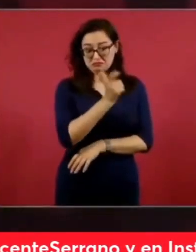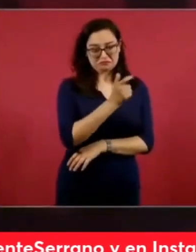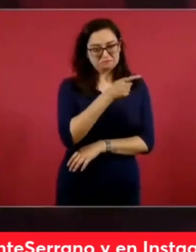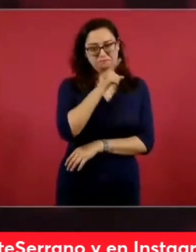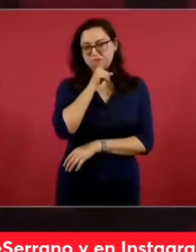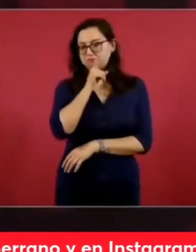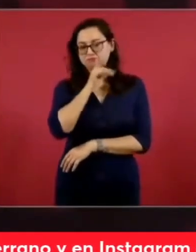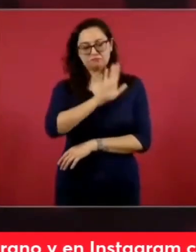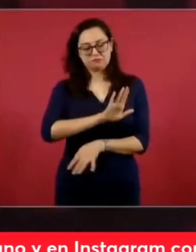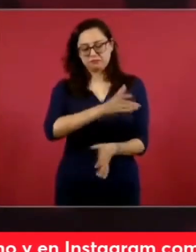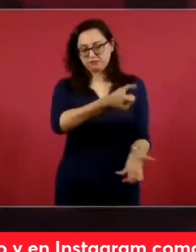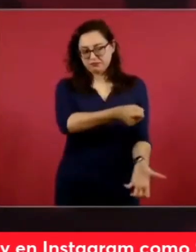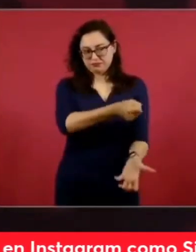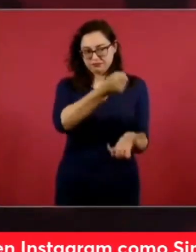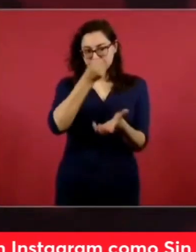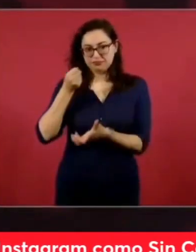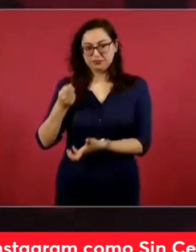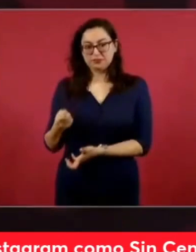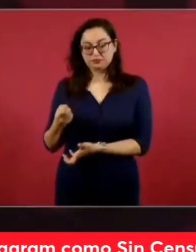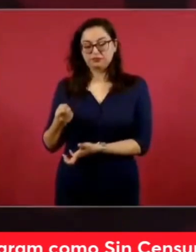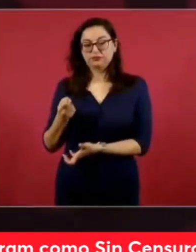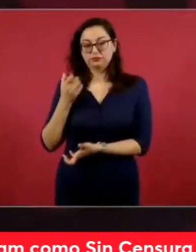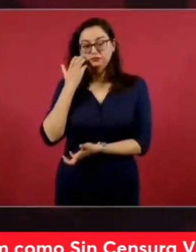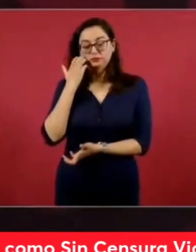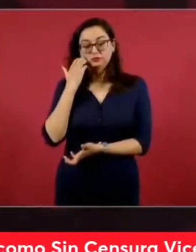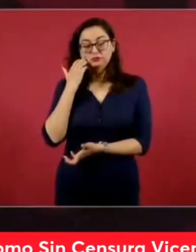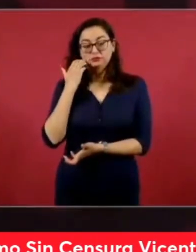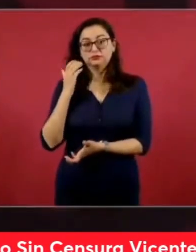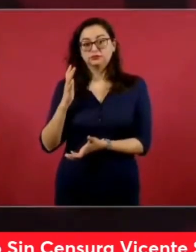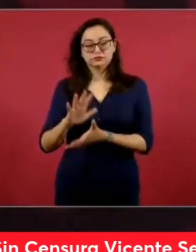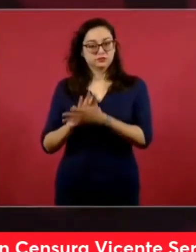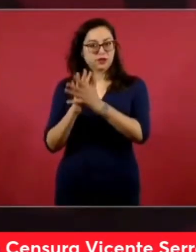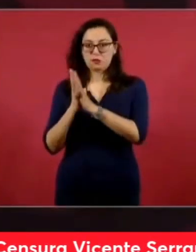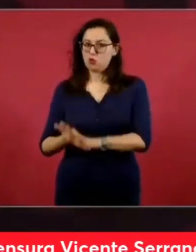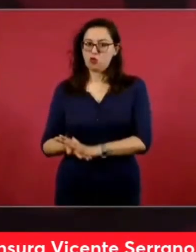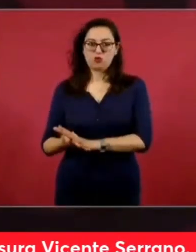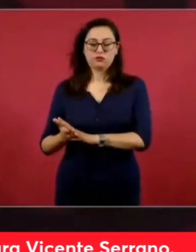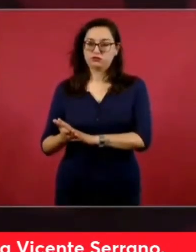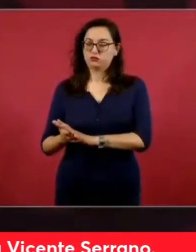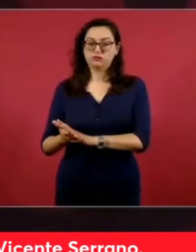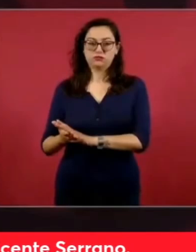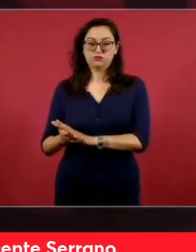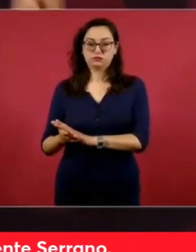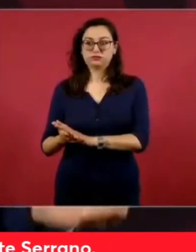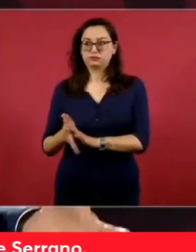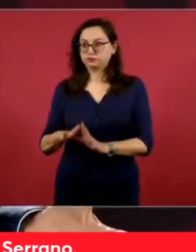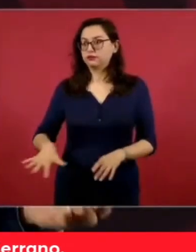fueron 23 días antes de la elección presidencial, en 23 días antes.